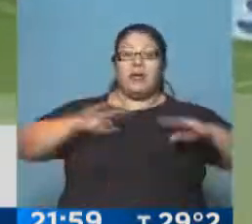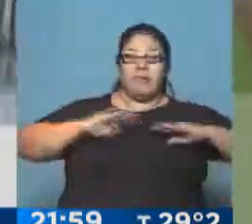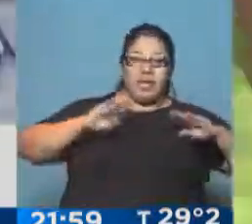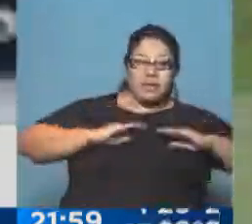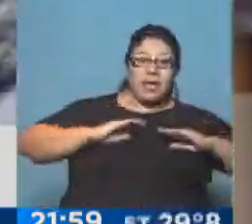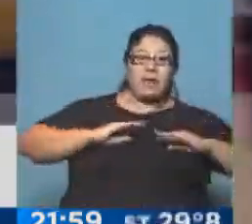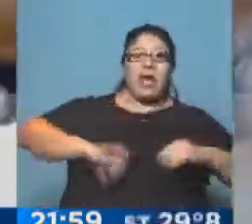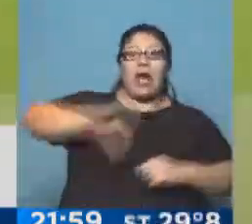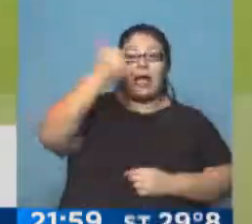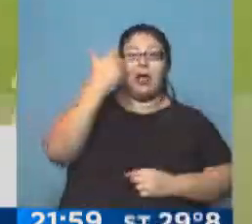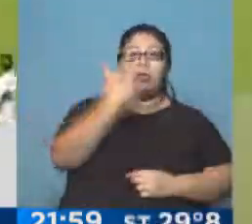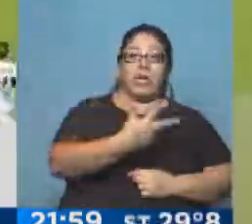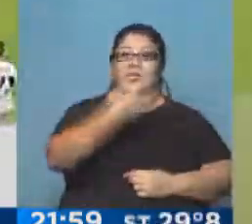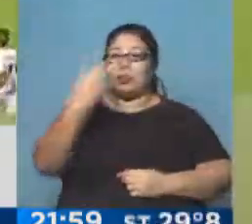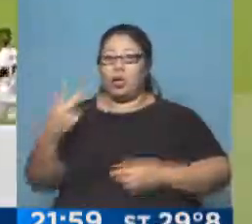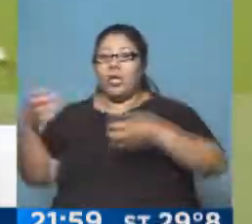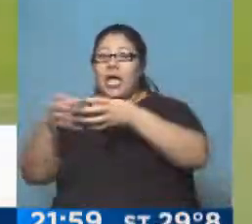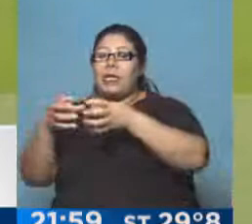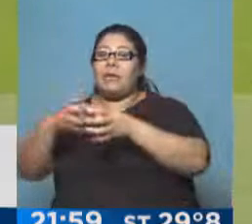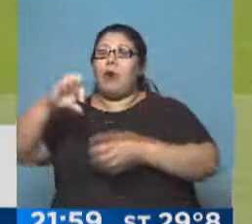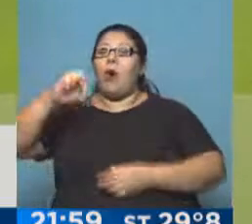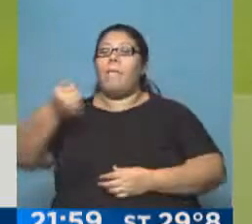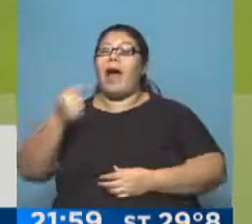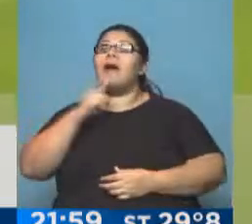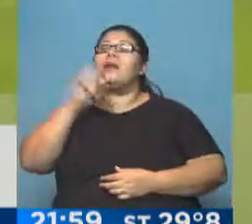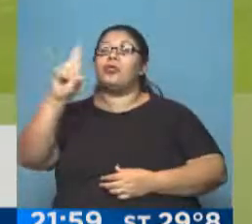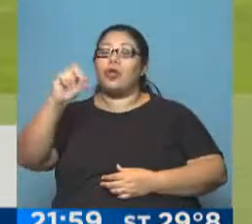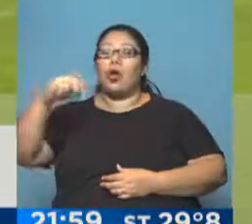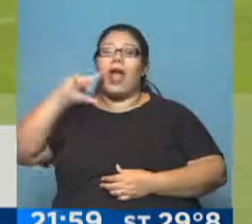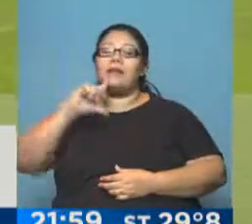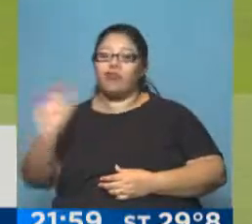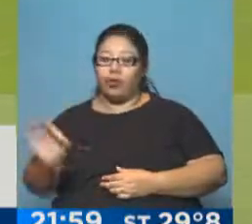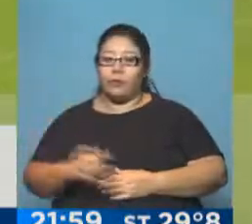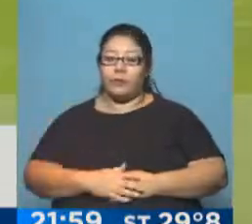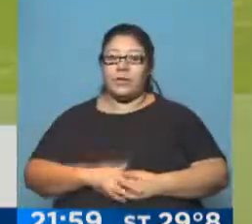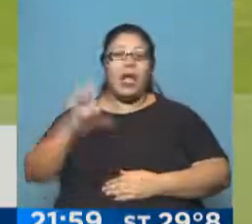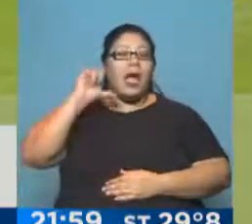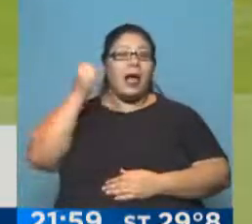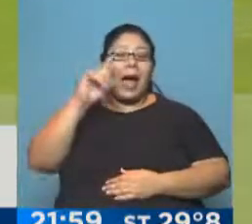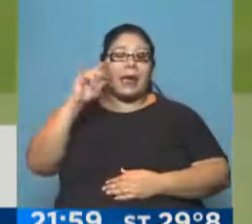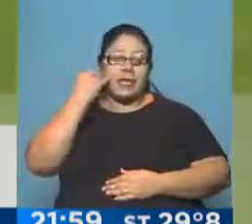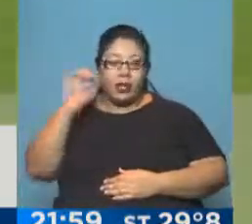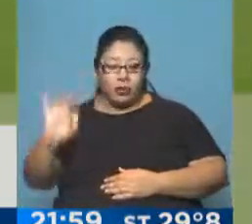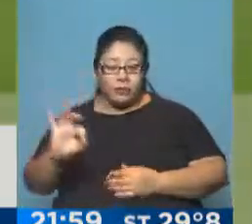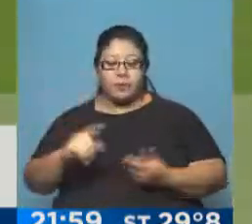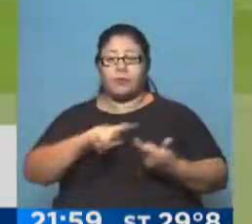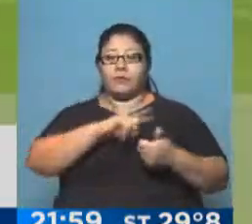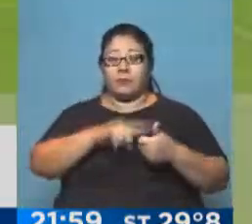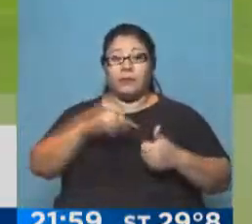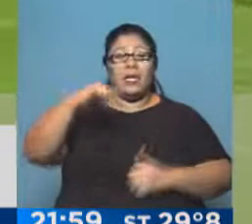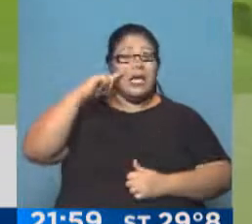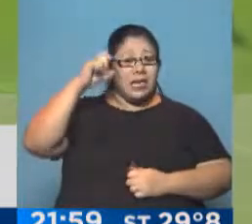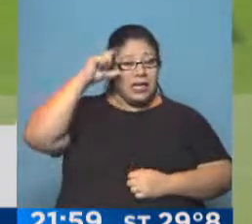Patronato. 2 de Garrido en el equipo entrerriano. Anotaron Niel, la figura del partido.